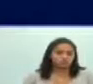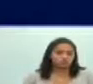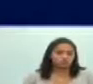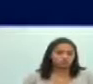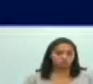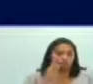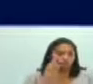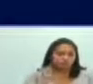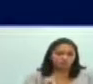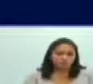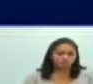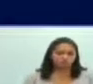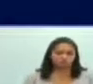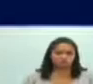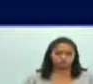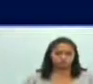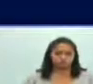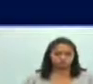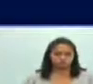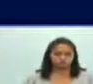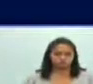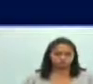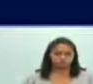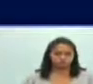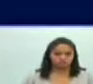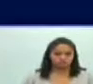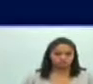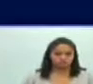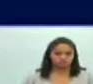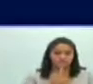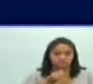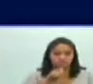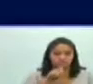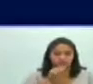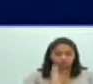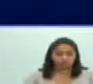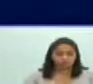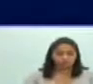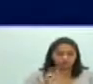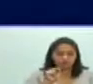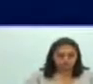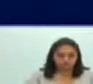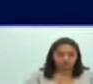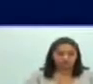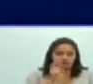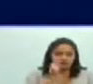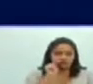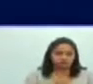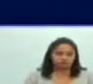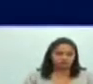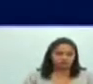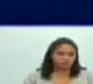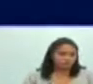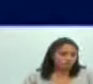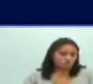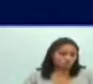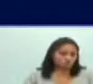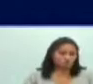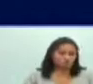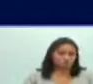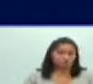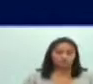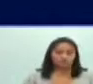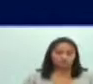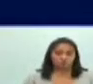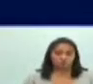ese muchacho, este muchacho porque fue el que me saludó, no es un muchacho cualquiera. ¿Y cuándo entonces pronombre indefinido?